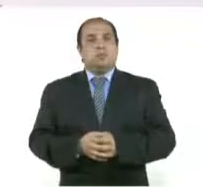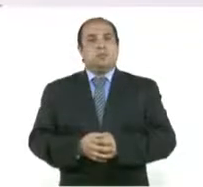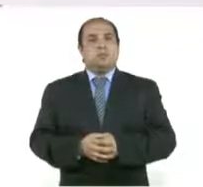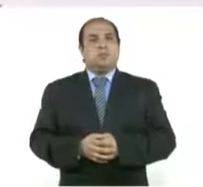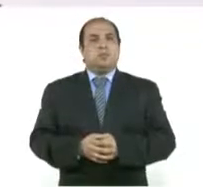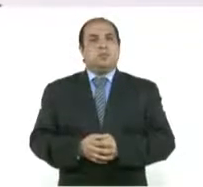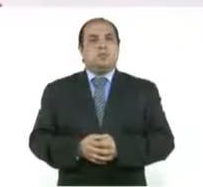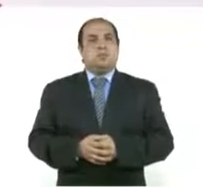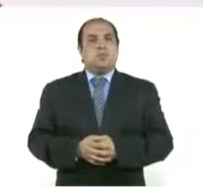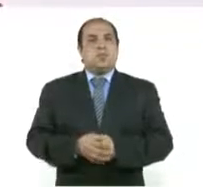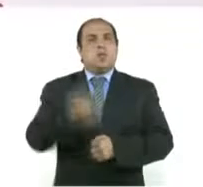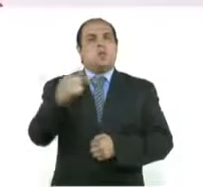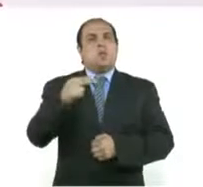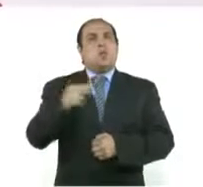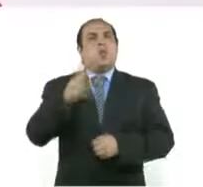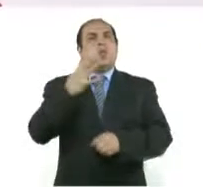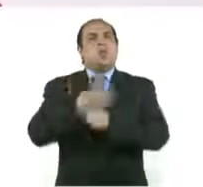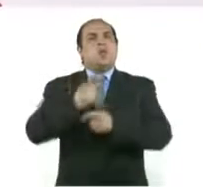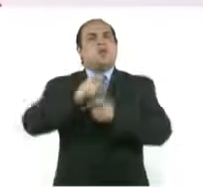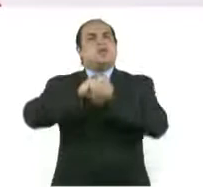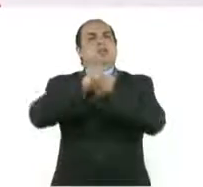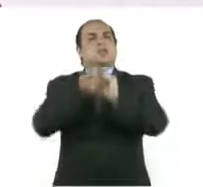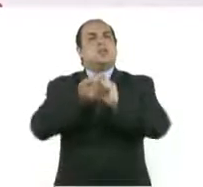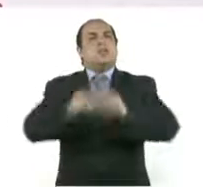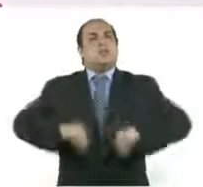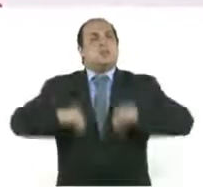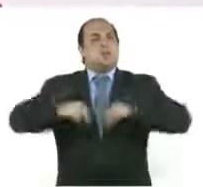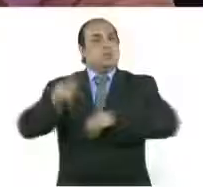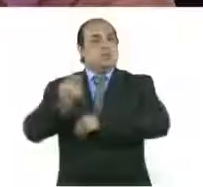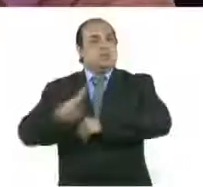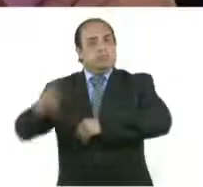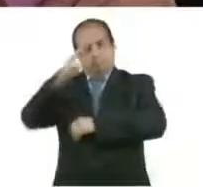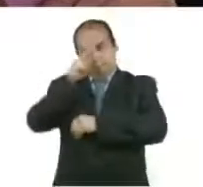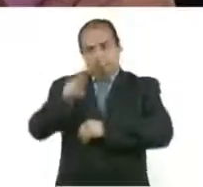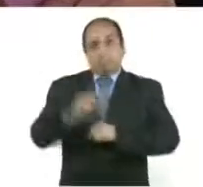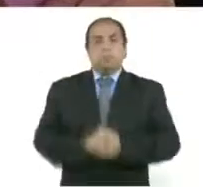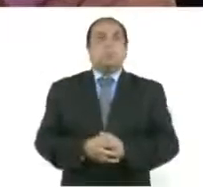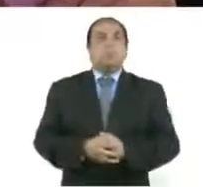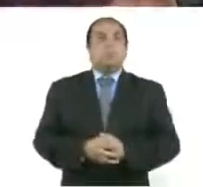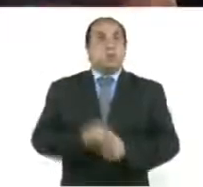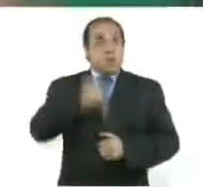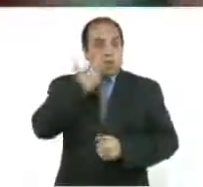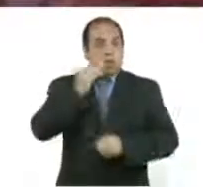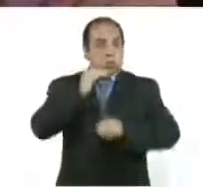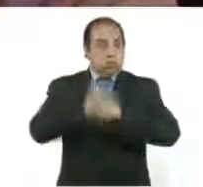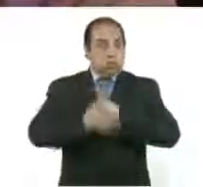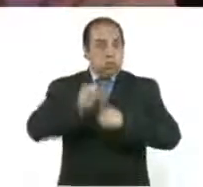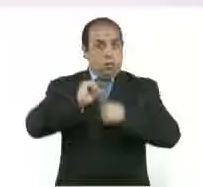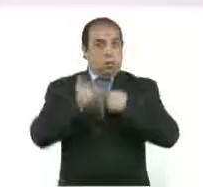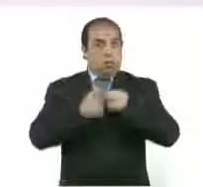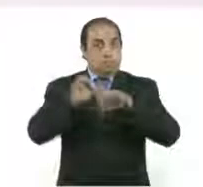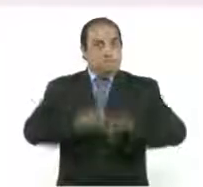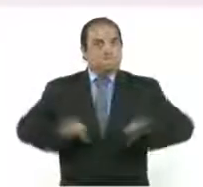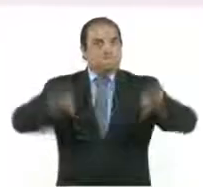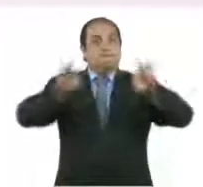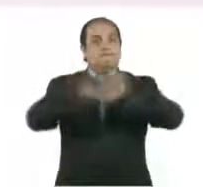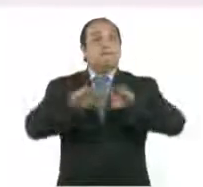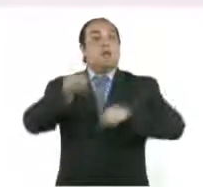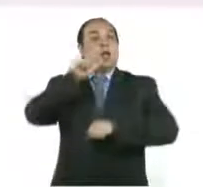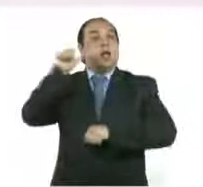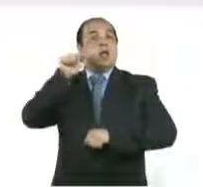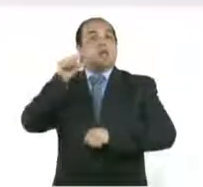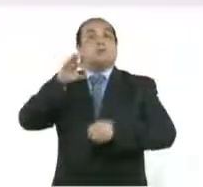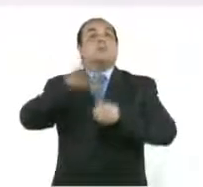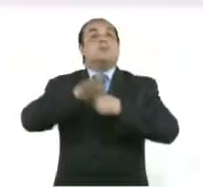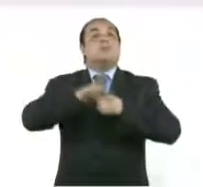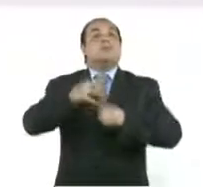cuarta transformación de la vida pública de México. Y quiero terminar con algo que es importante. El día de ayer hubo